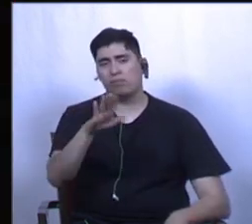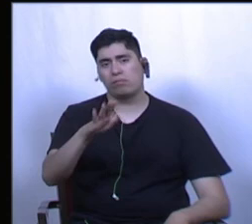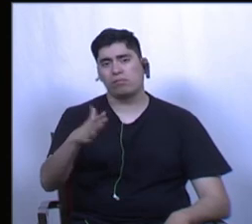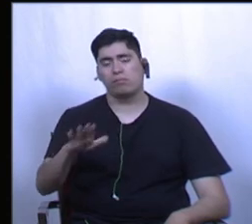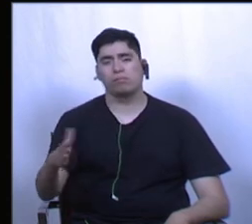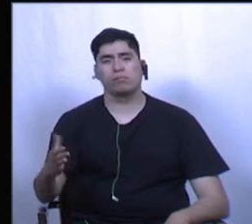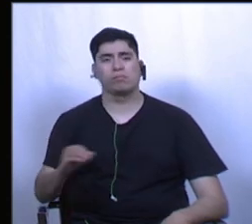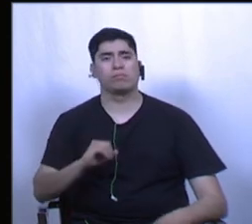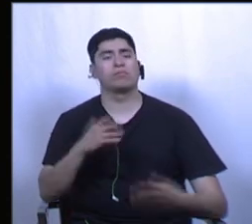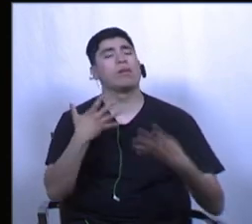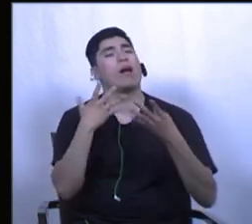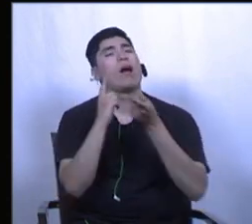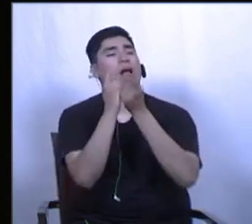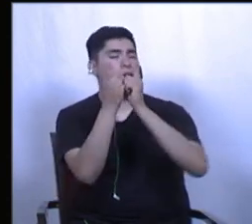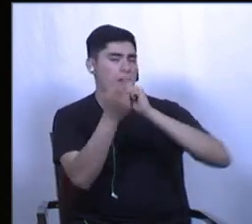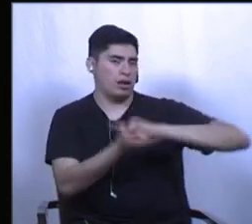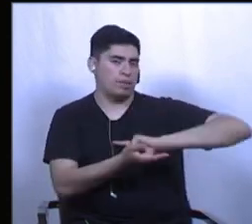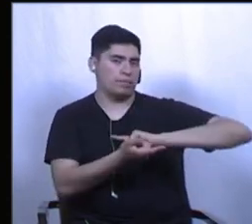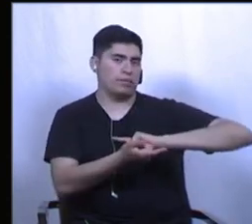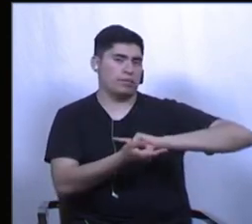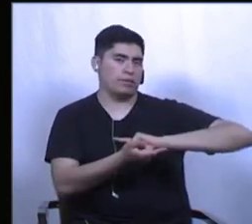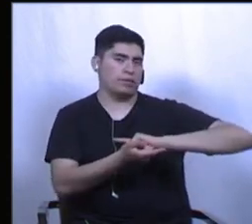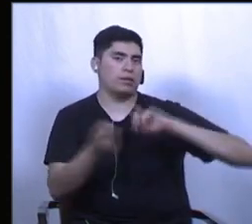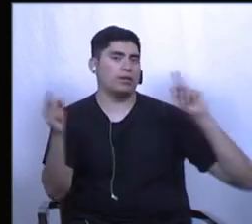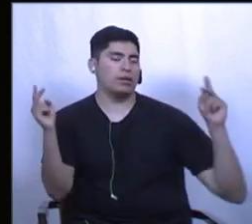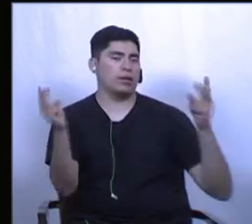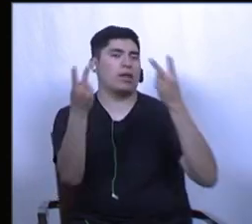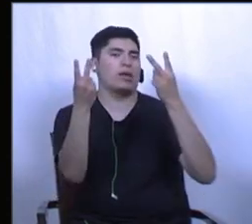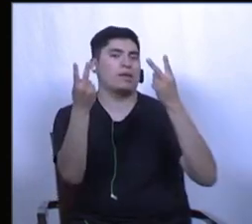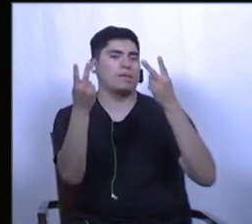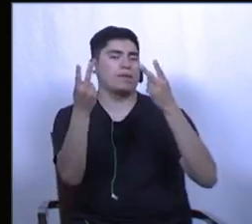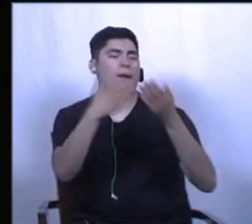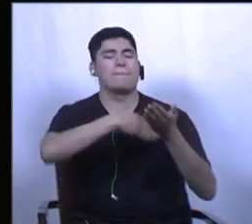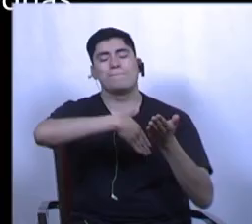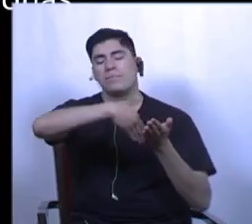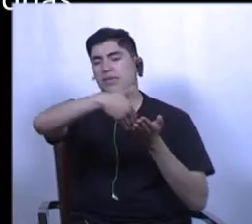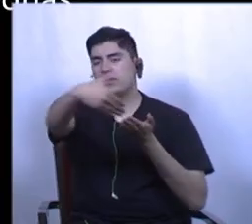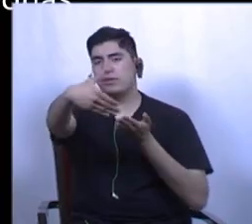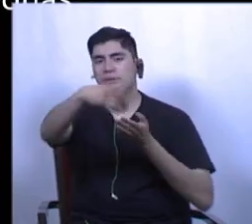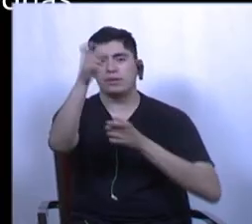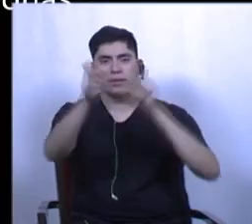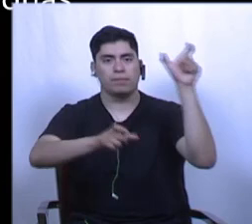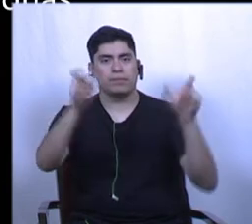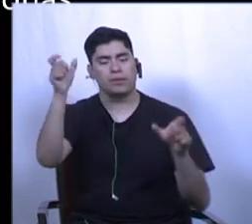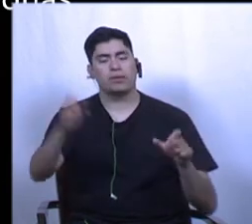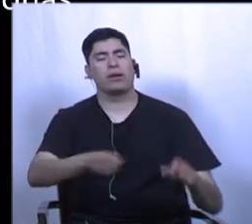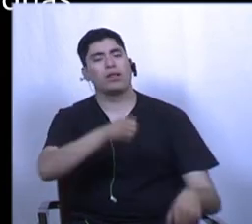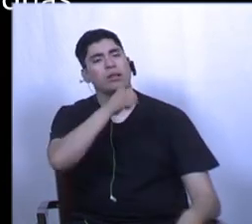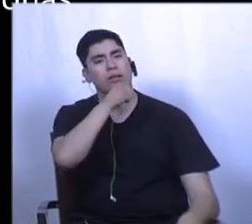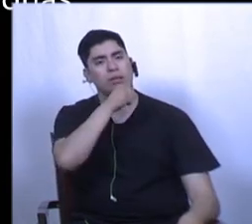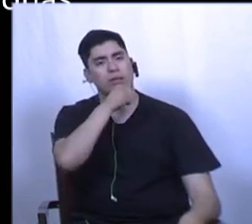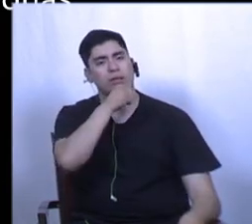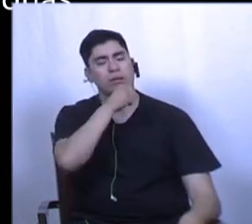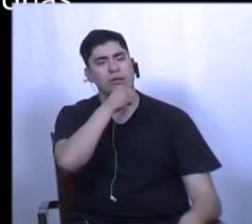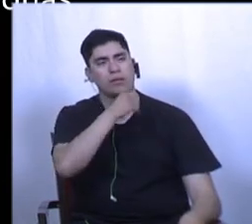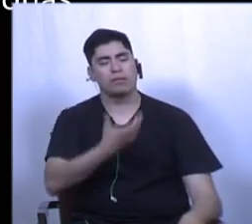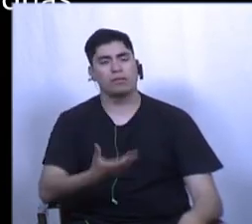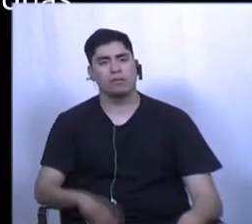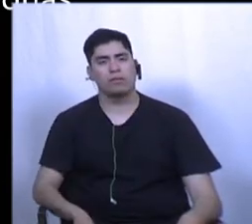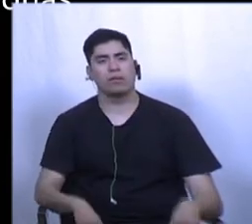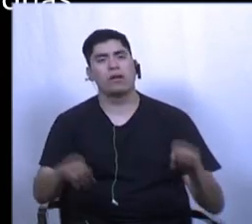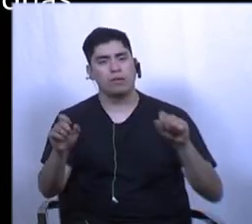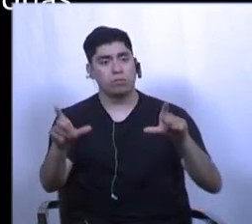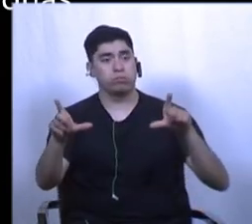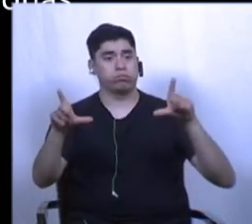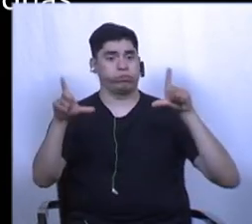que transformaría la vida de millones de personas en la vejez y va a causar un